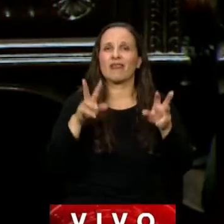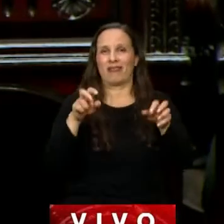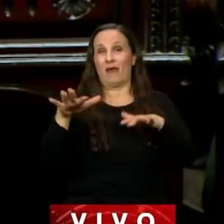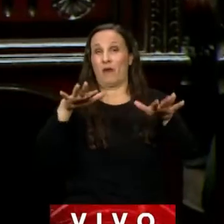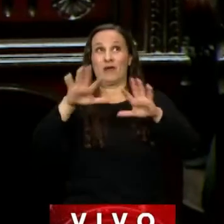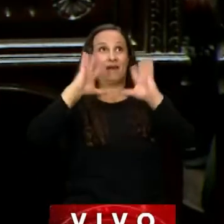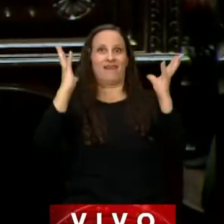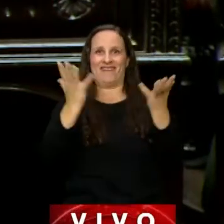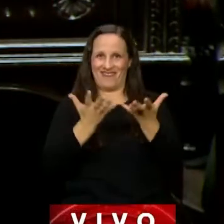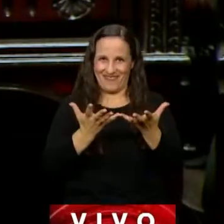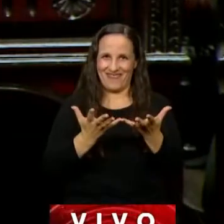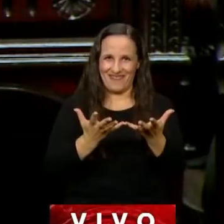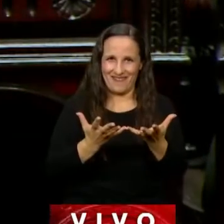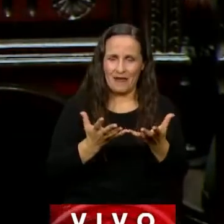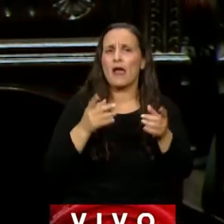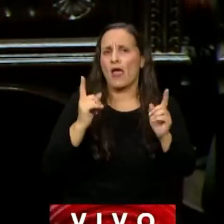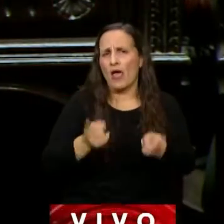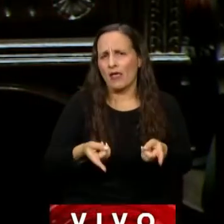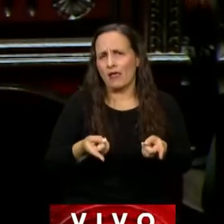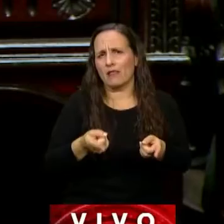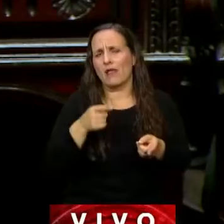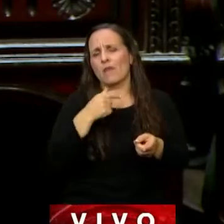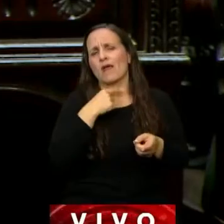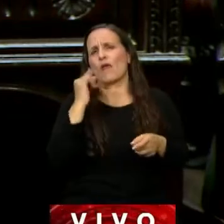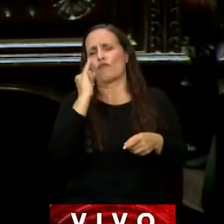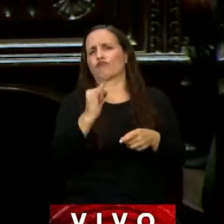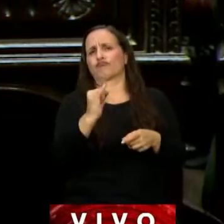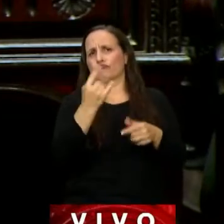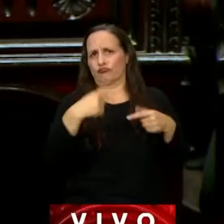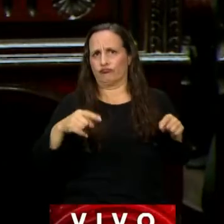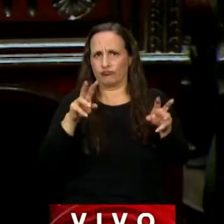contexto, haciendo también una primera observación.